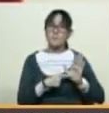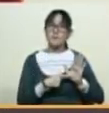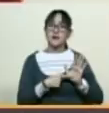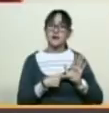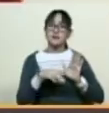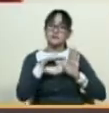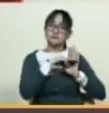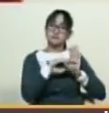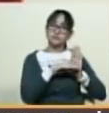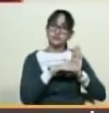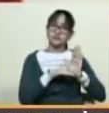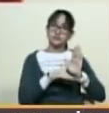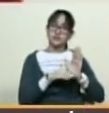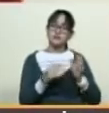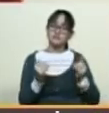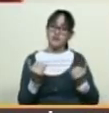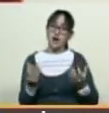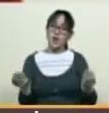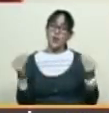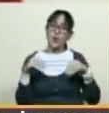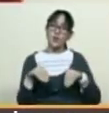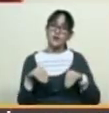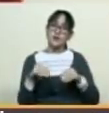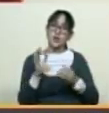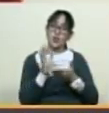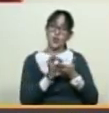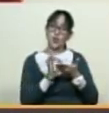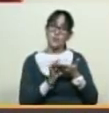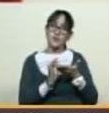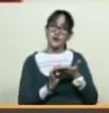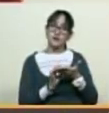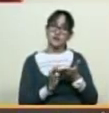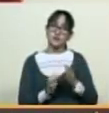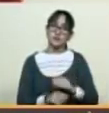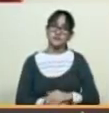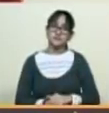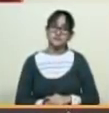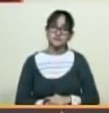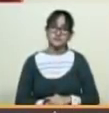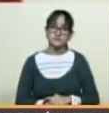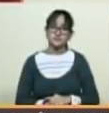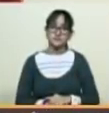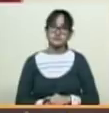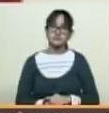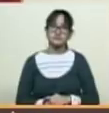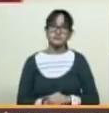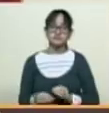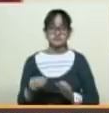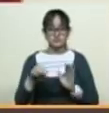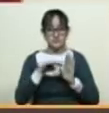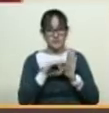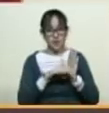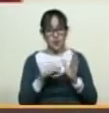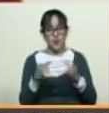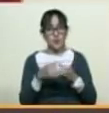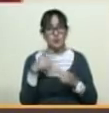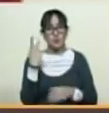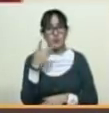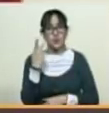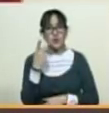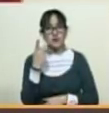las garantías que fueron acordadas en esos documentos. Adicionalmente a eso, los partidos políticos